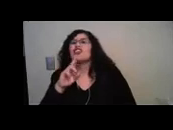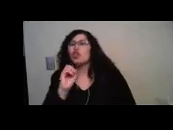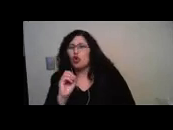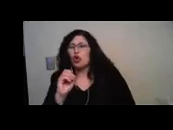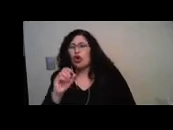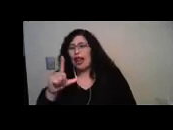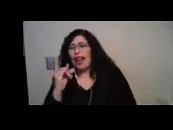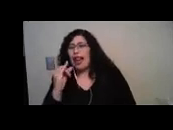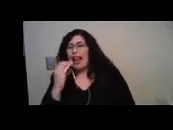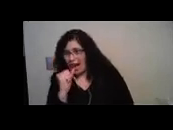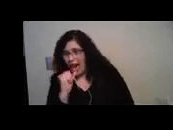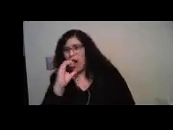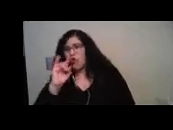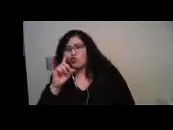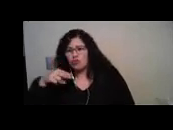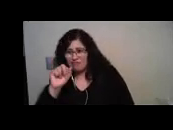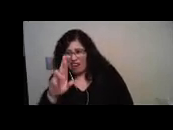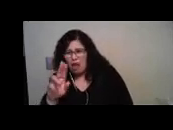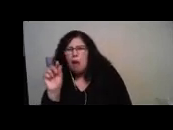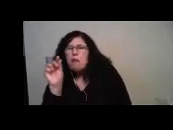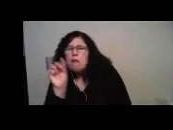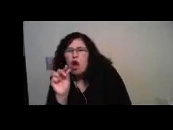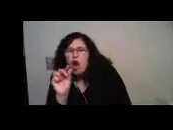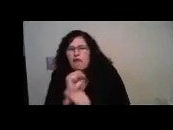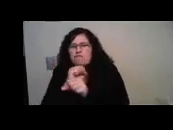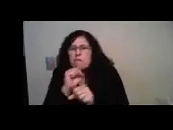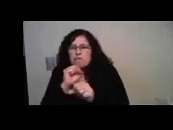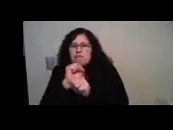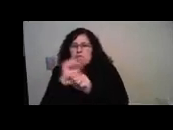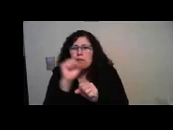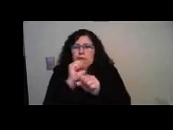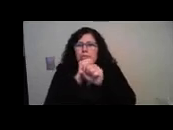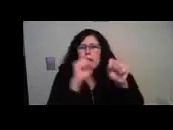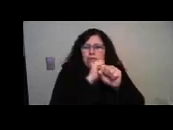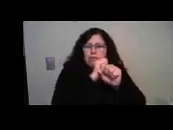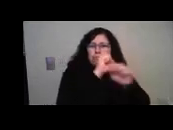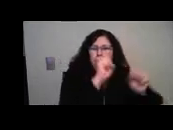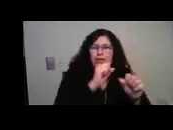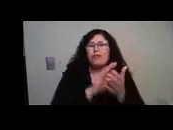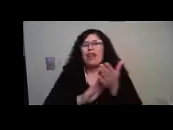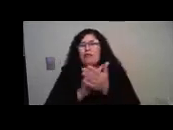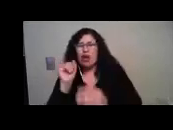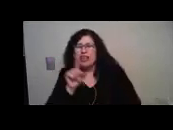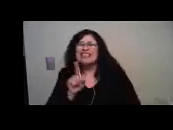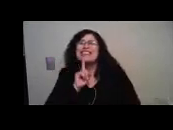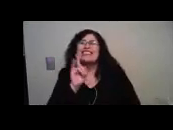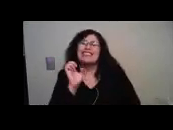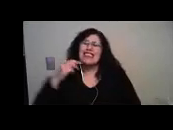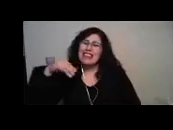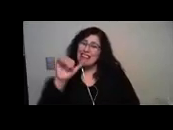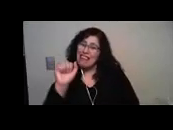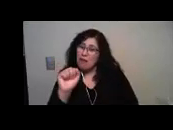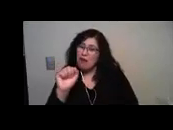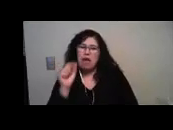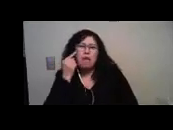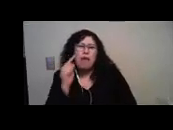pequeños infartos a nivel cerebral, ¿ya? Es decir, hay una isquemia, ¿cierto? En algunas arterias chiquititas, ¿ya?